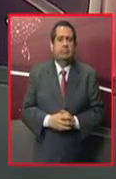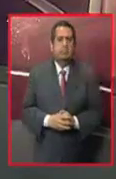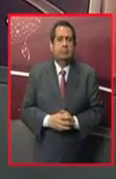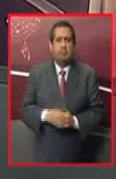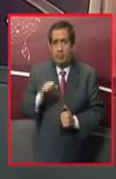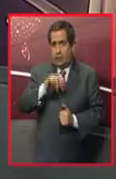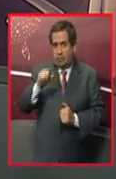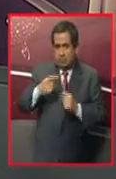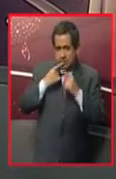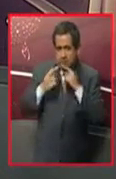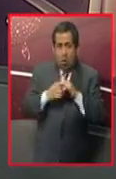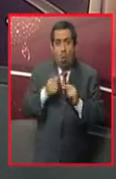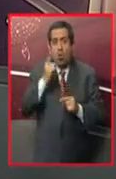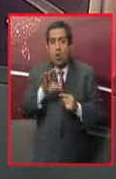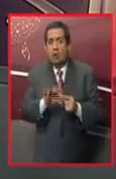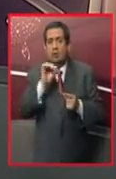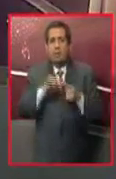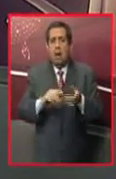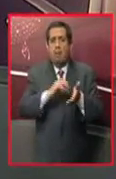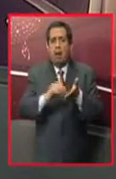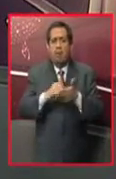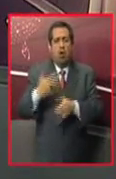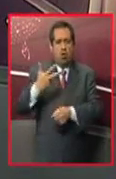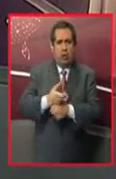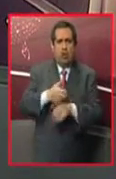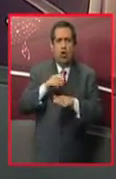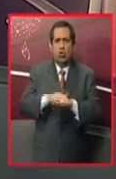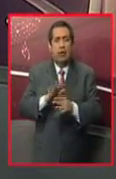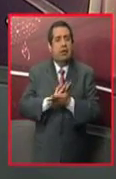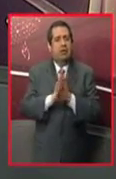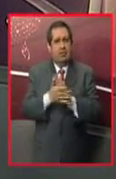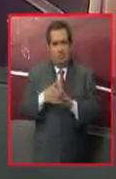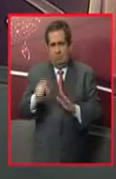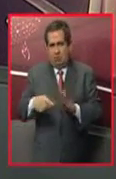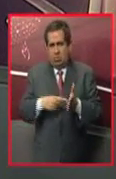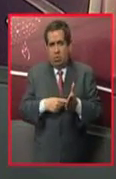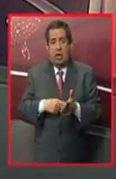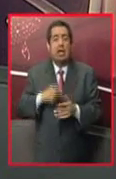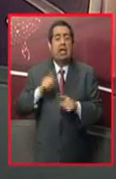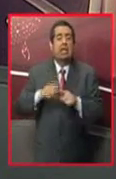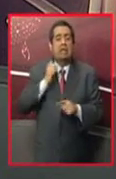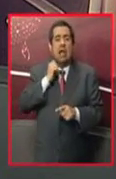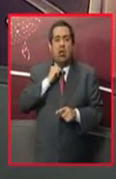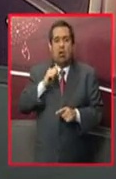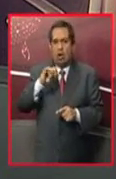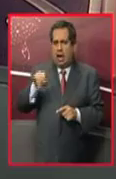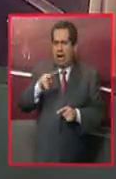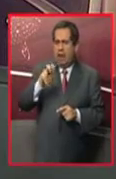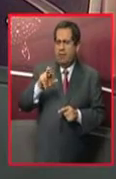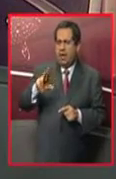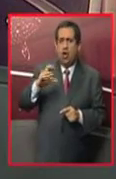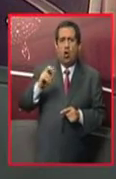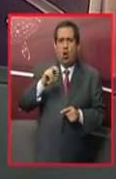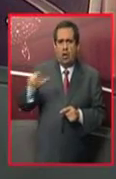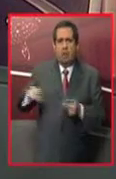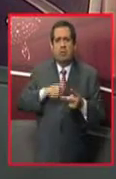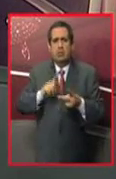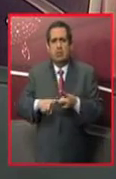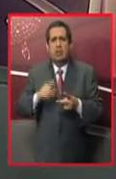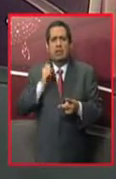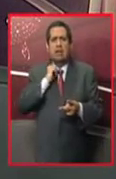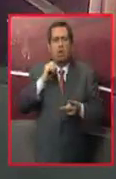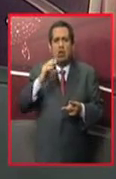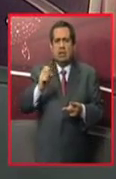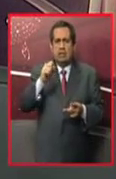Posteriormente se sometió a discusión una reserva al párrafo octavo del régimen transitorio del dictamen por parte del senador Javier Corral y otra del senador César Octavio